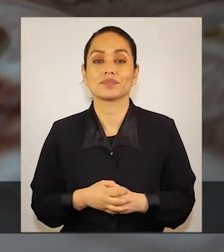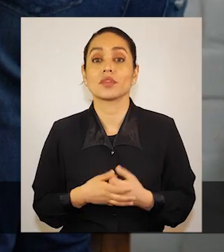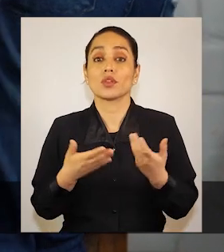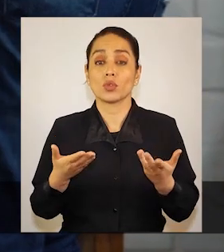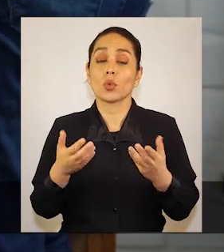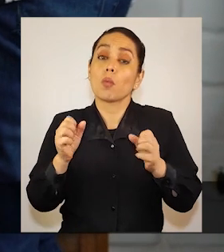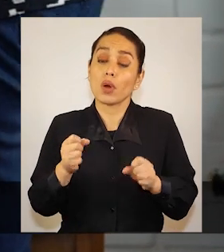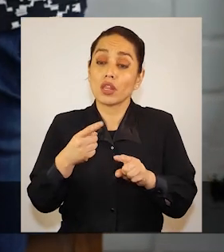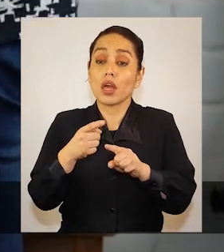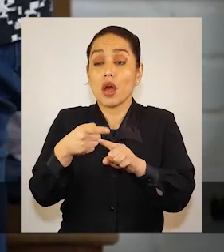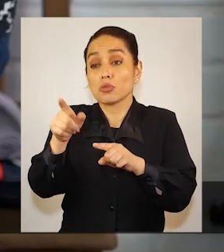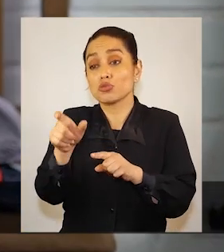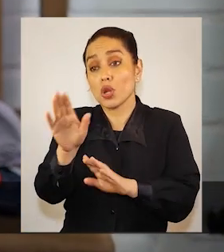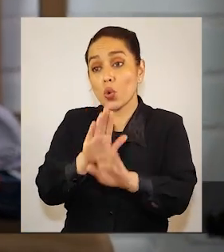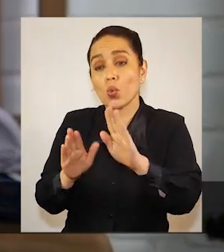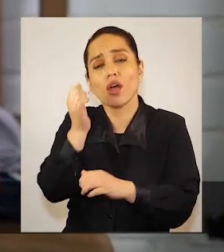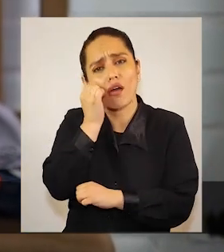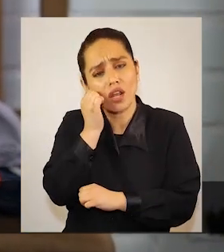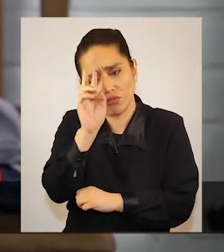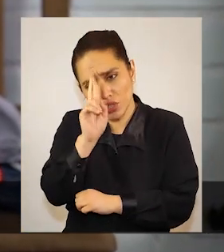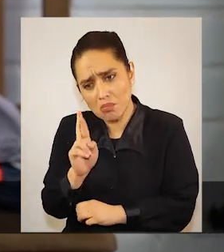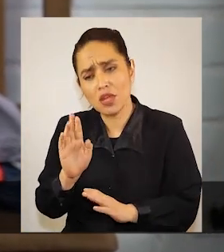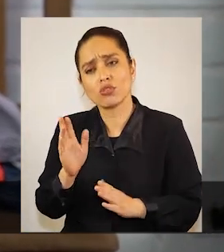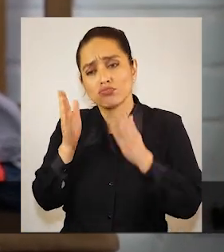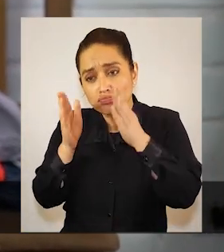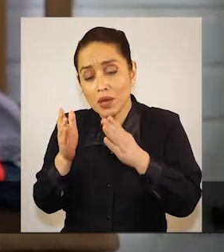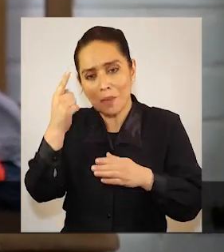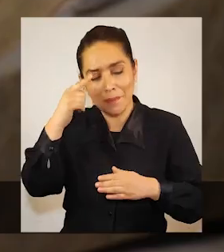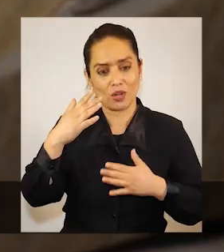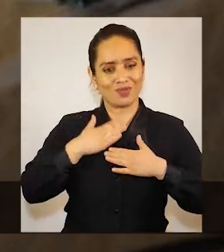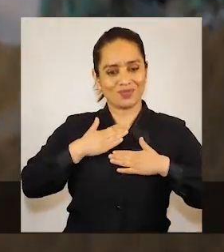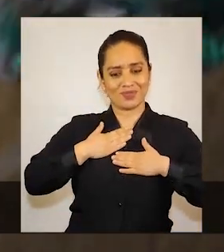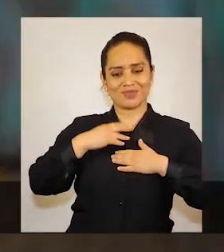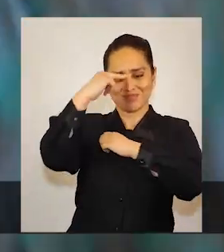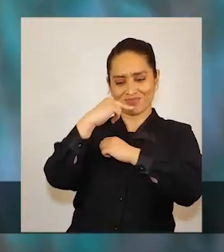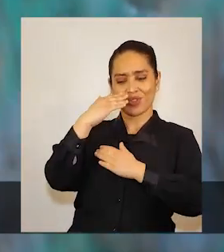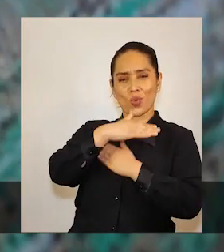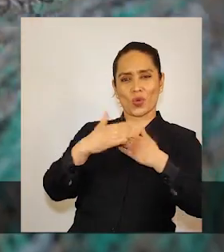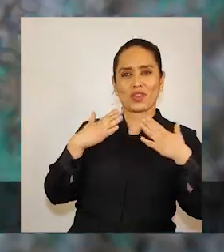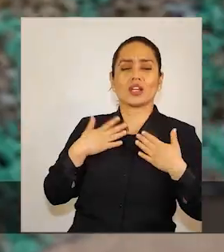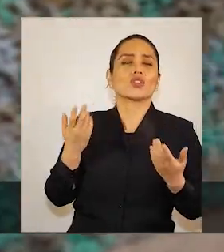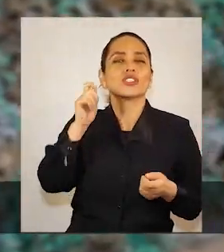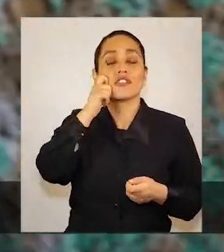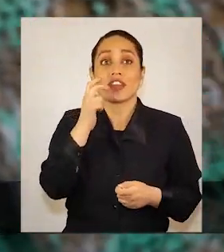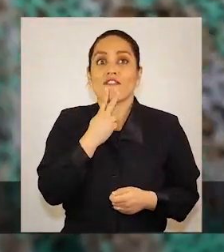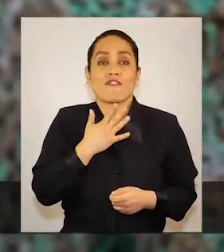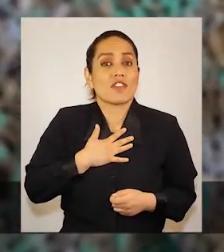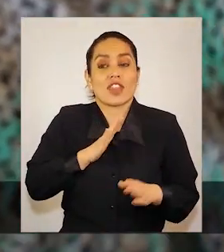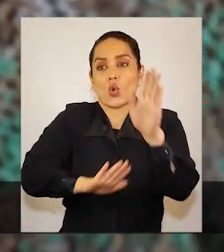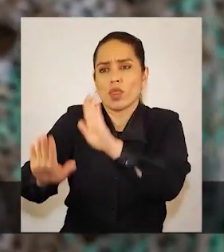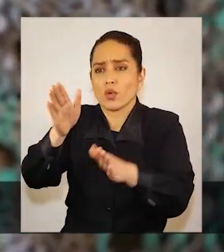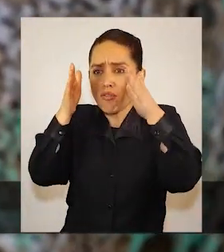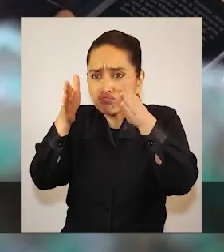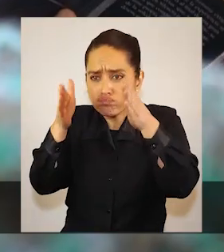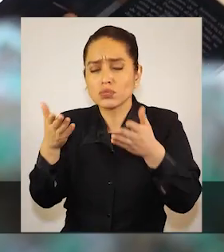atender a tu ser querido sin dejar de lado el cuidado de ti misma. No se trata de dedicar tu vida a cuidar,